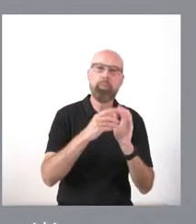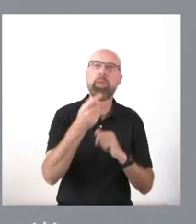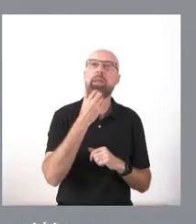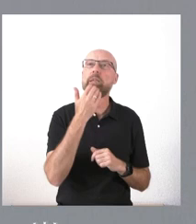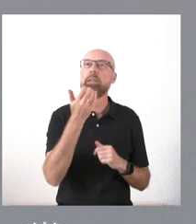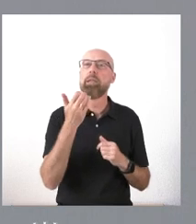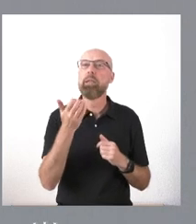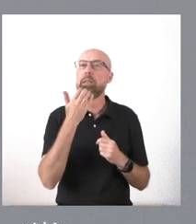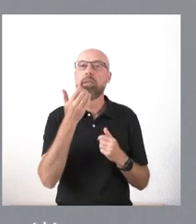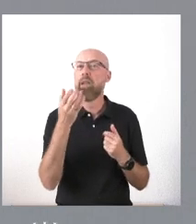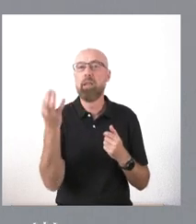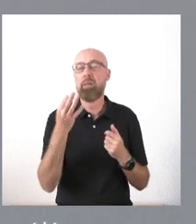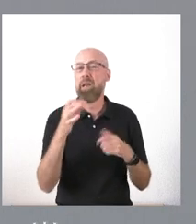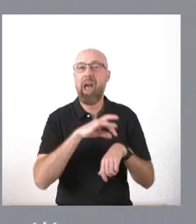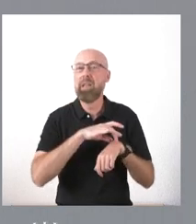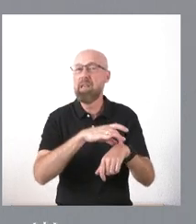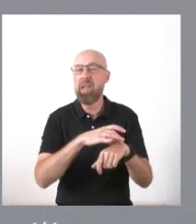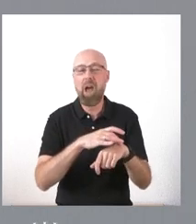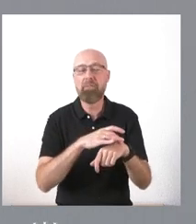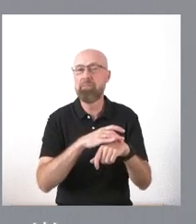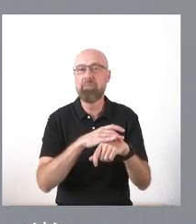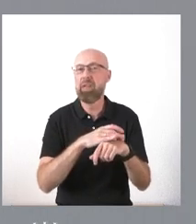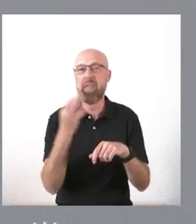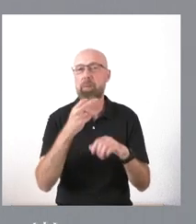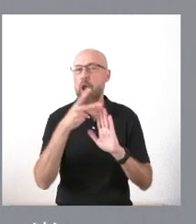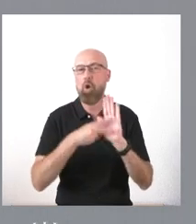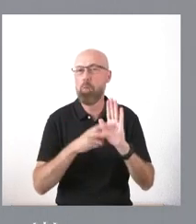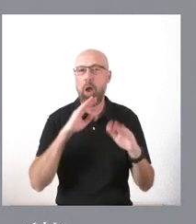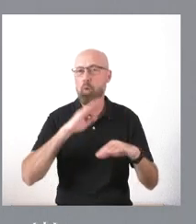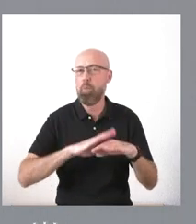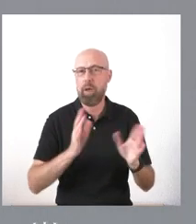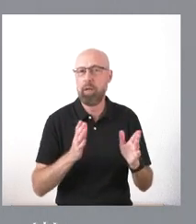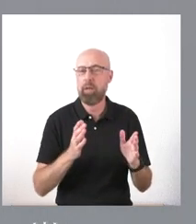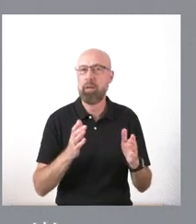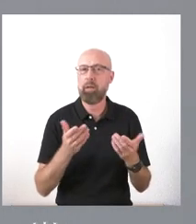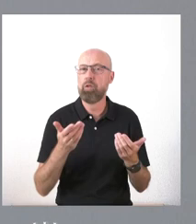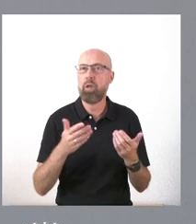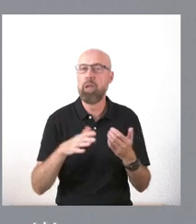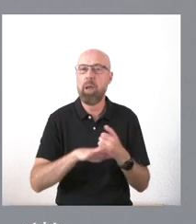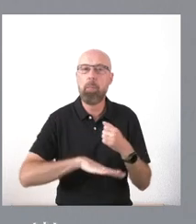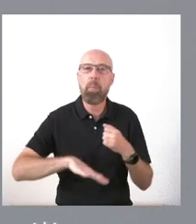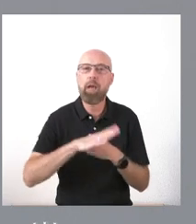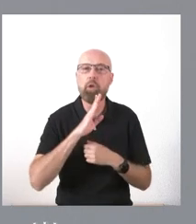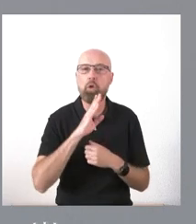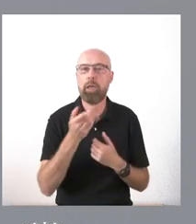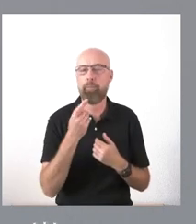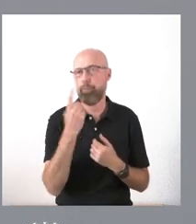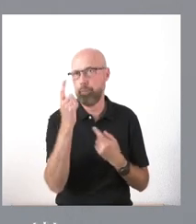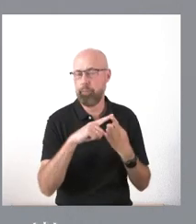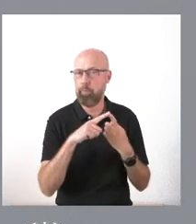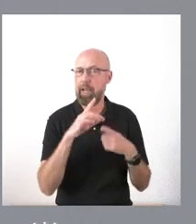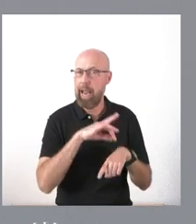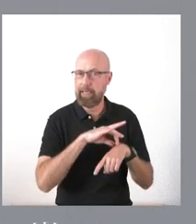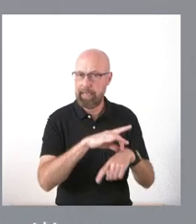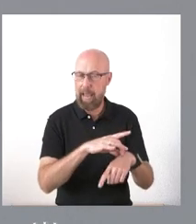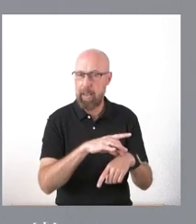estar usted muy claro y efectivamente es una guía me decía ustedes en qué dos temas trabajamos efectivamente ustedes escrito muy bien una es una guía que como tal